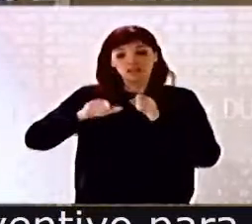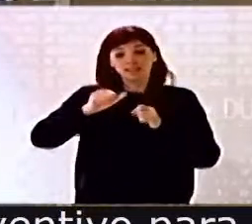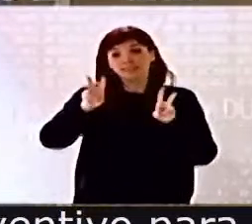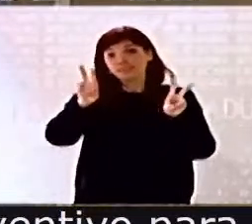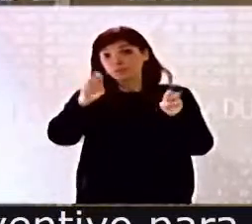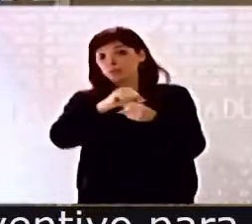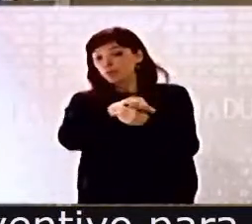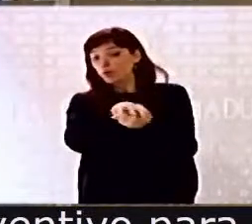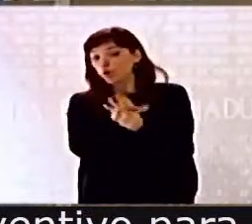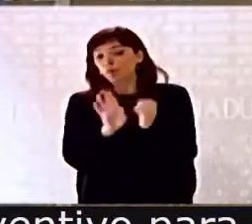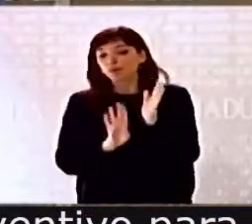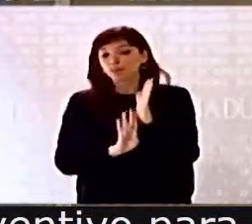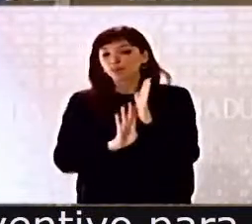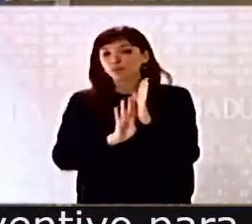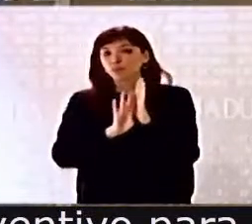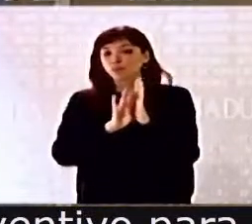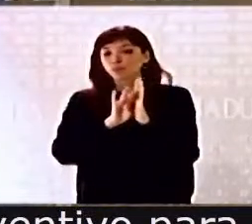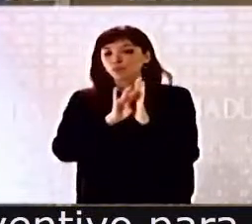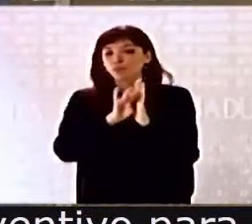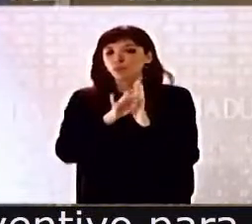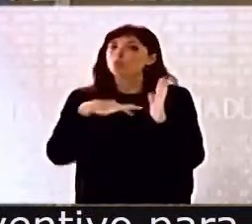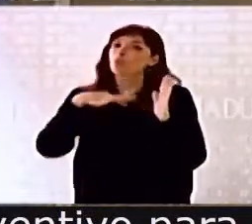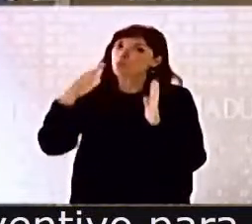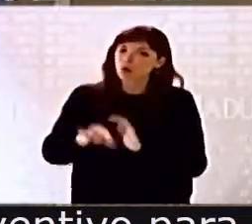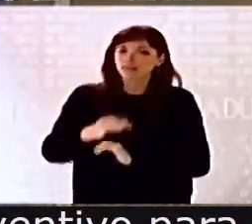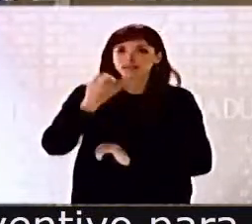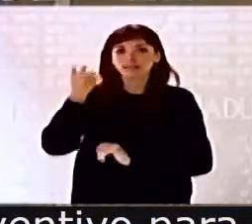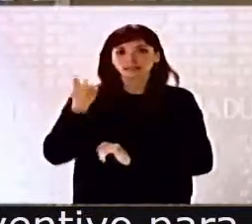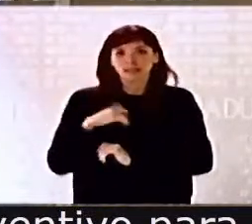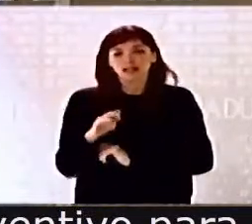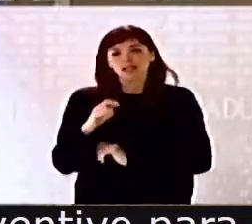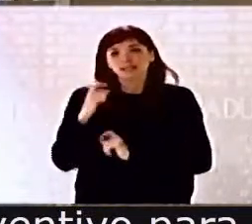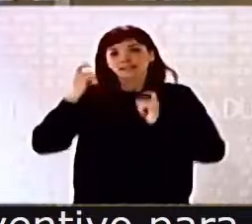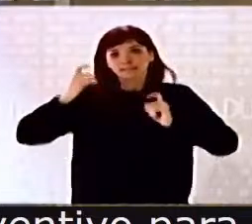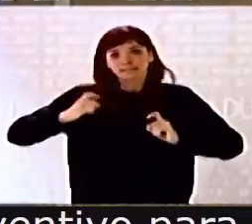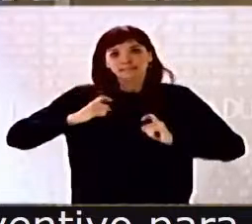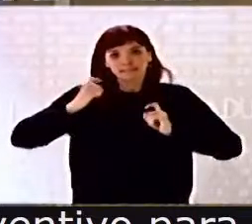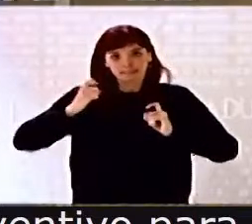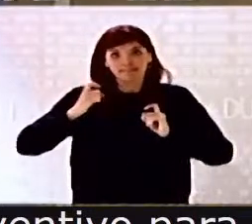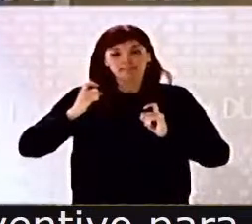pandemia podamos lograr